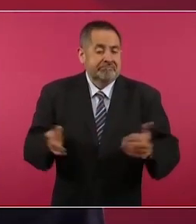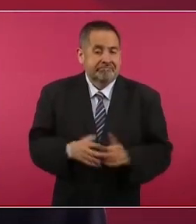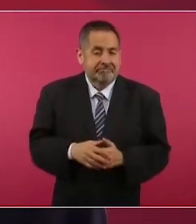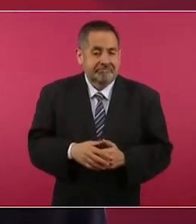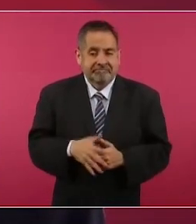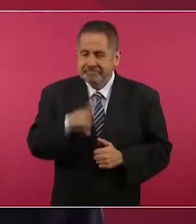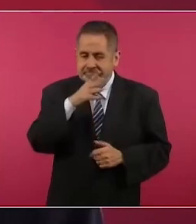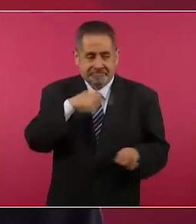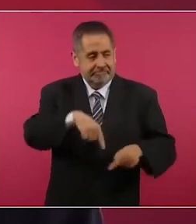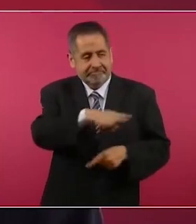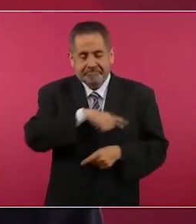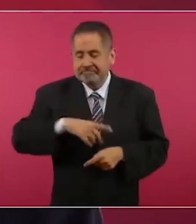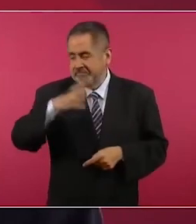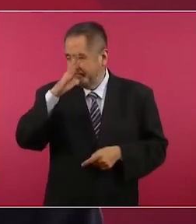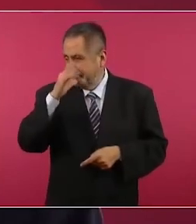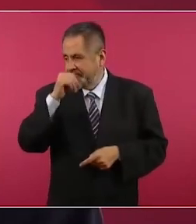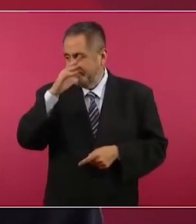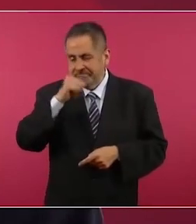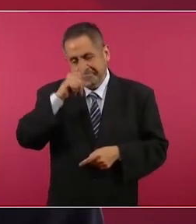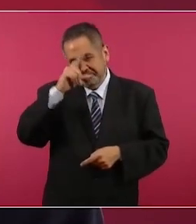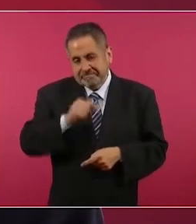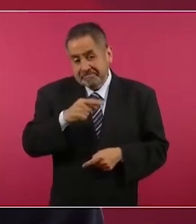no han podido.